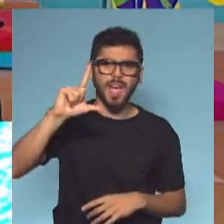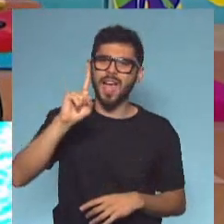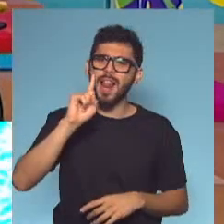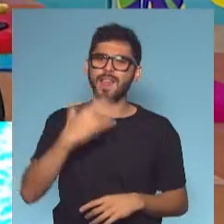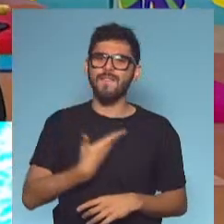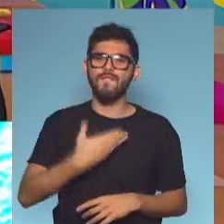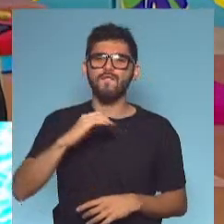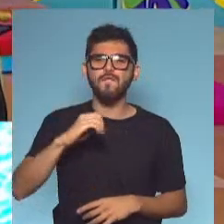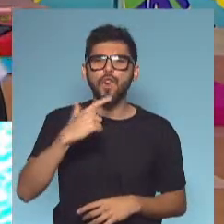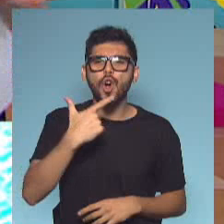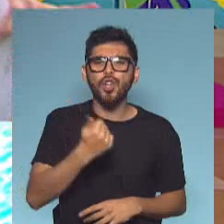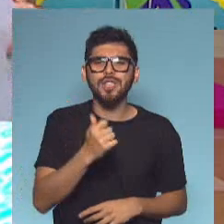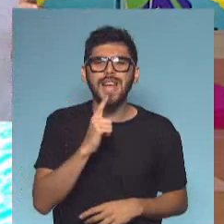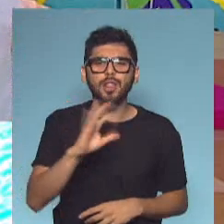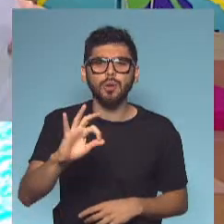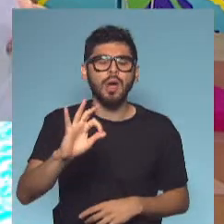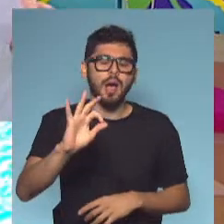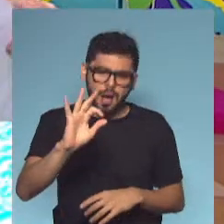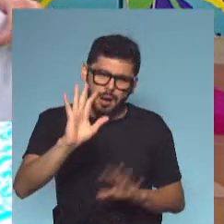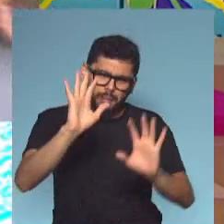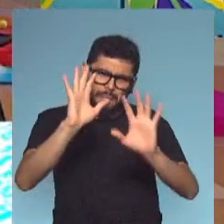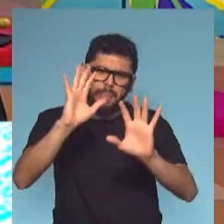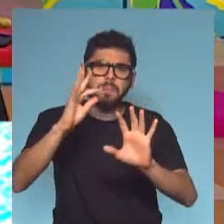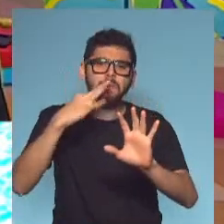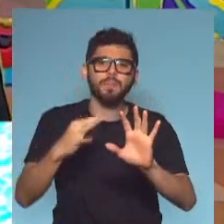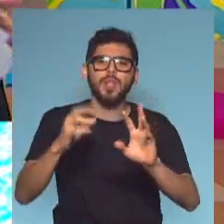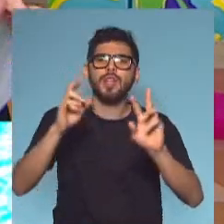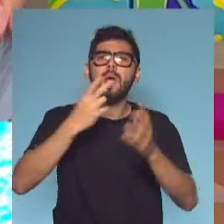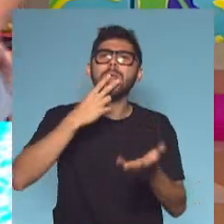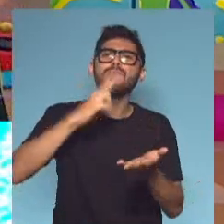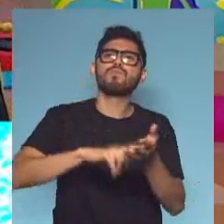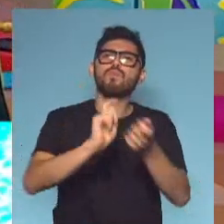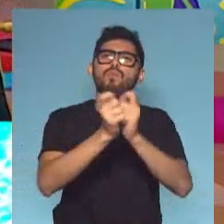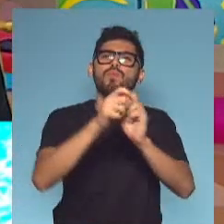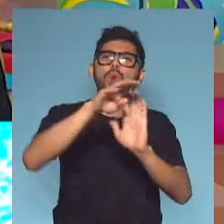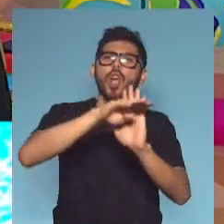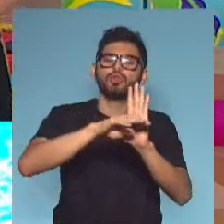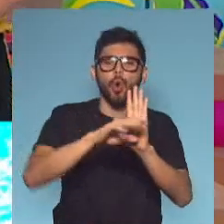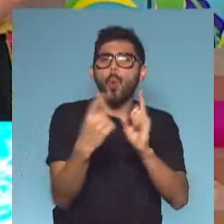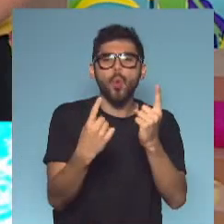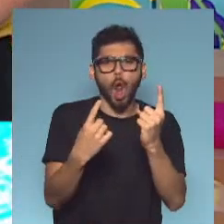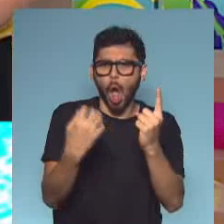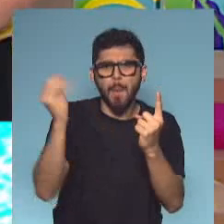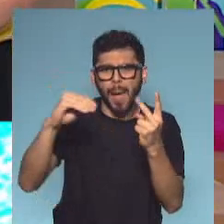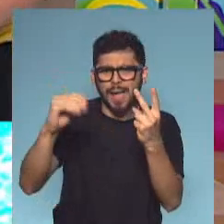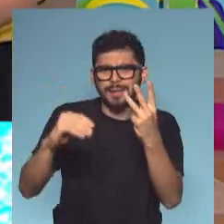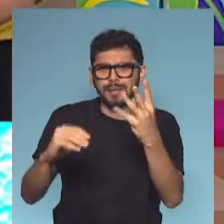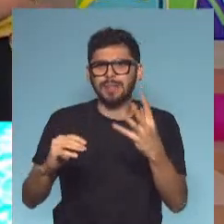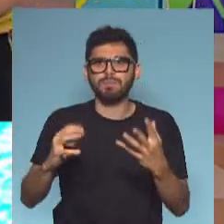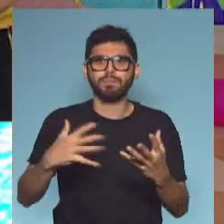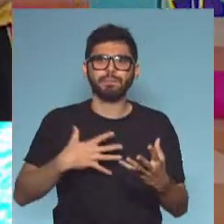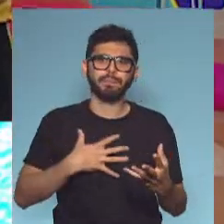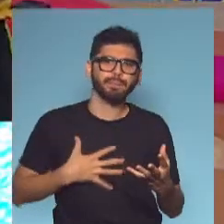ya que es más allá de la reforma tributaria. Son muchas consignas de disconformidad de lo que está pasando